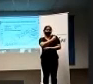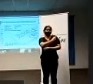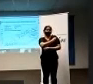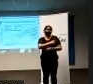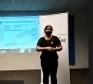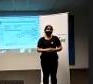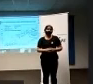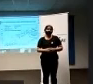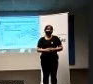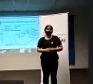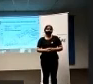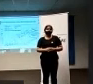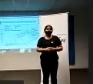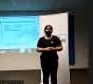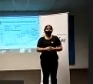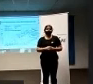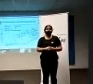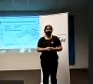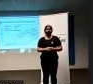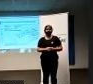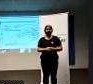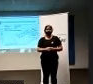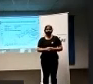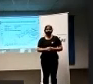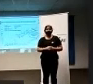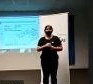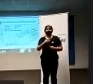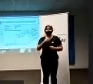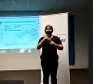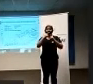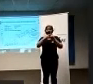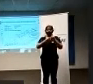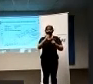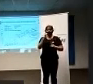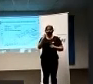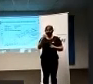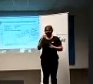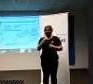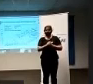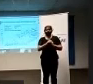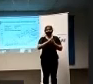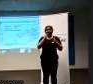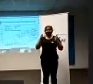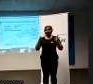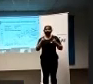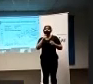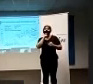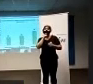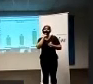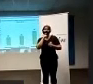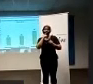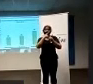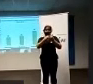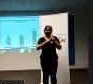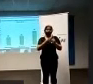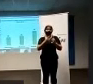10 de marzo. Ya ven, pacientes que no se vacunaron. Siguiente.